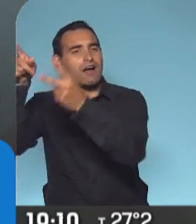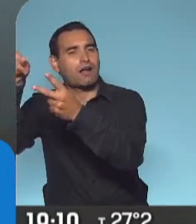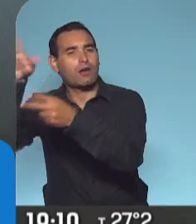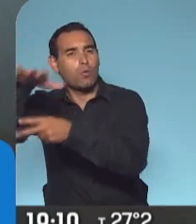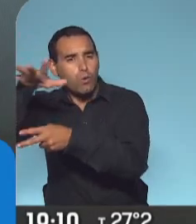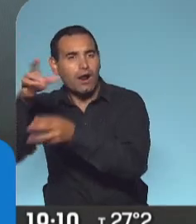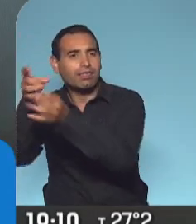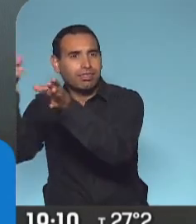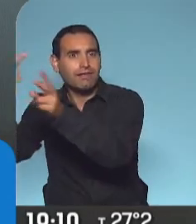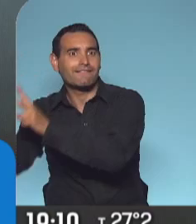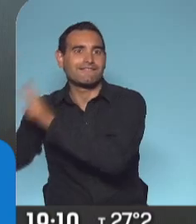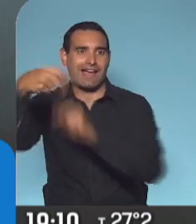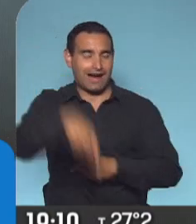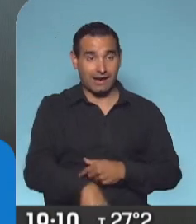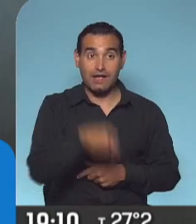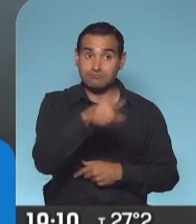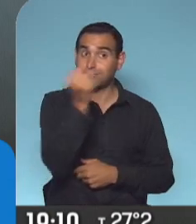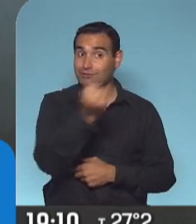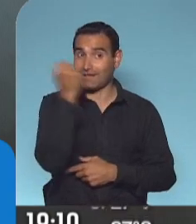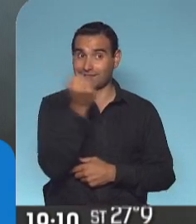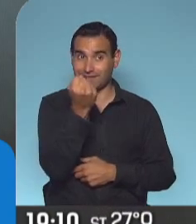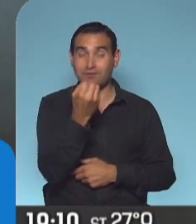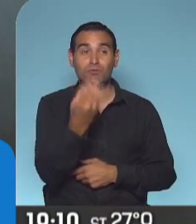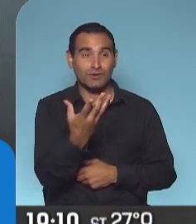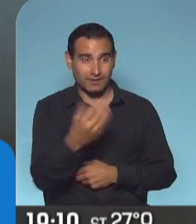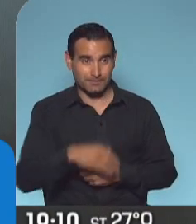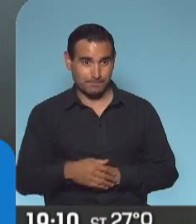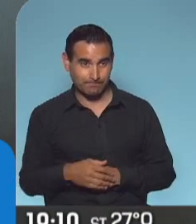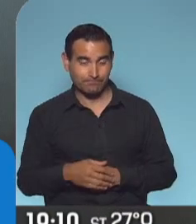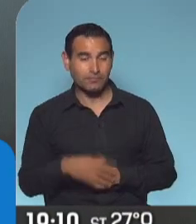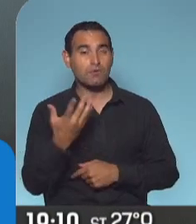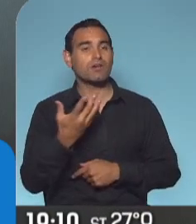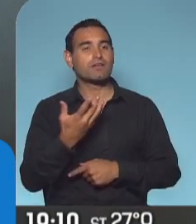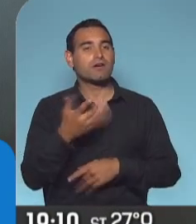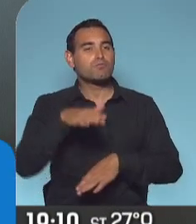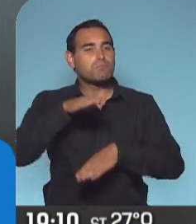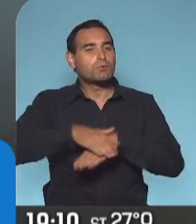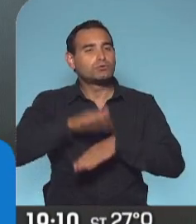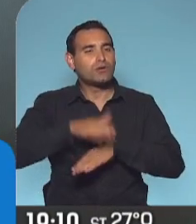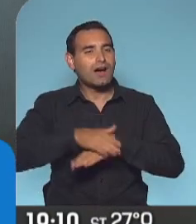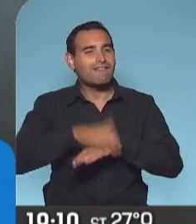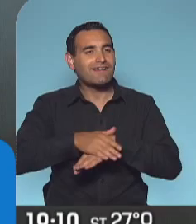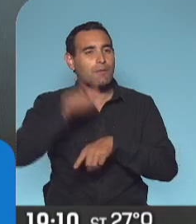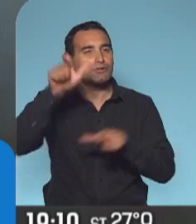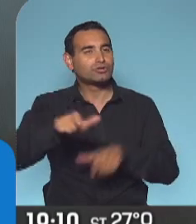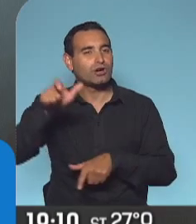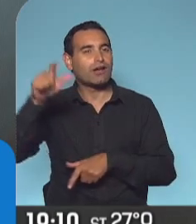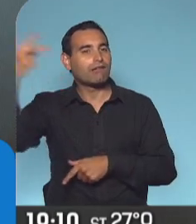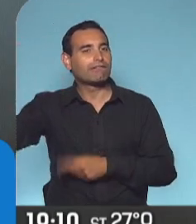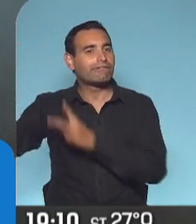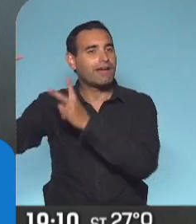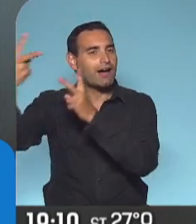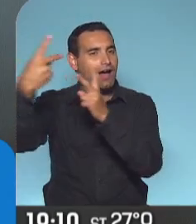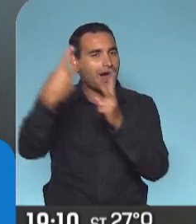eso es fundamental a tener en cuenta. ¿Por qué? Porque la responsabilidad de aquel que venga de una zona de riesgo